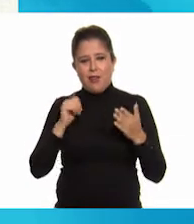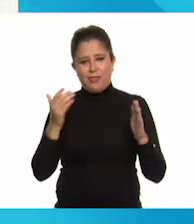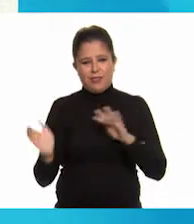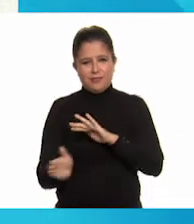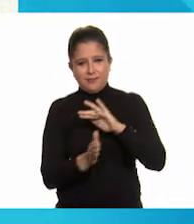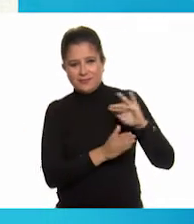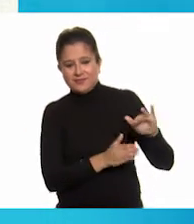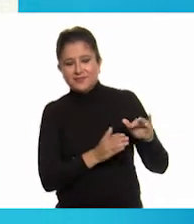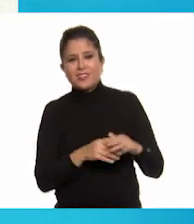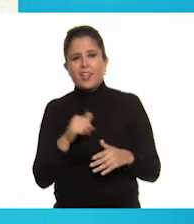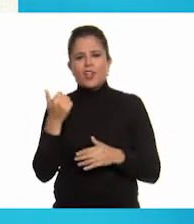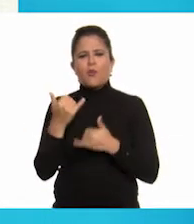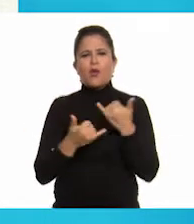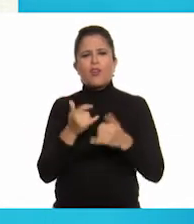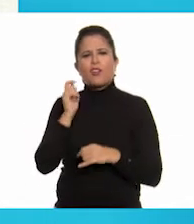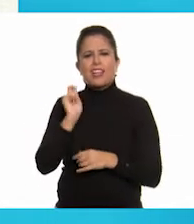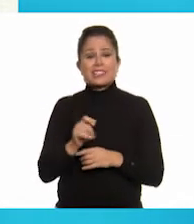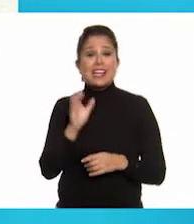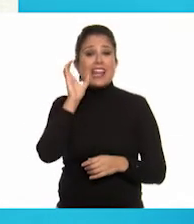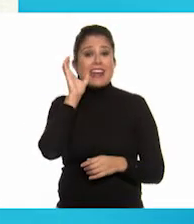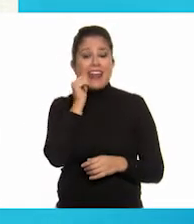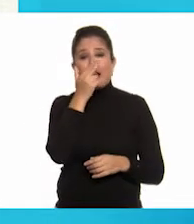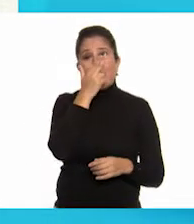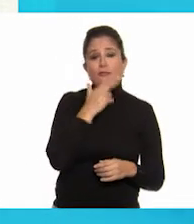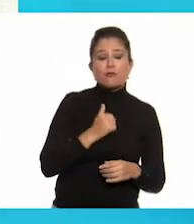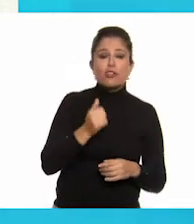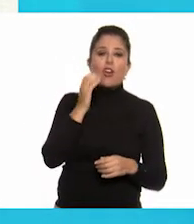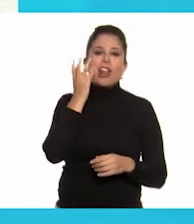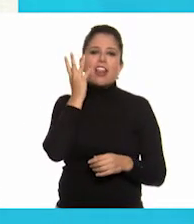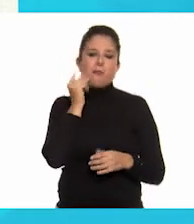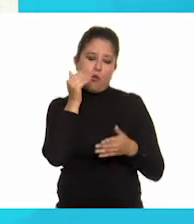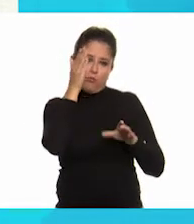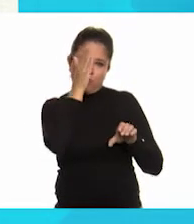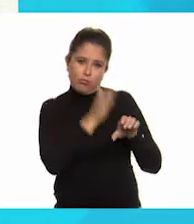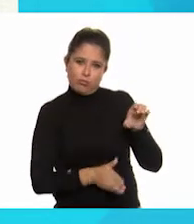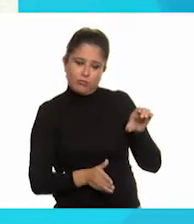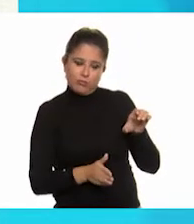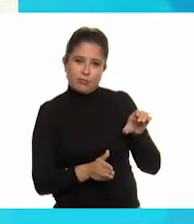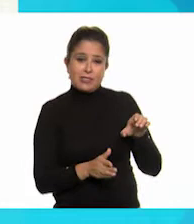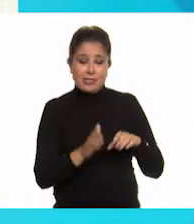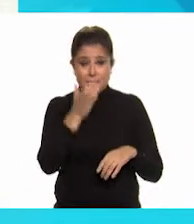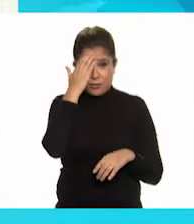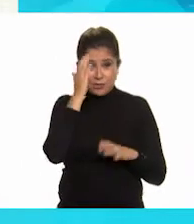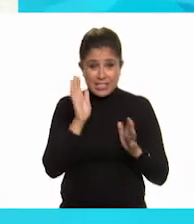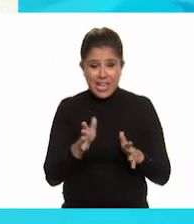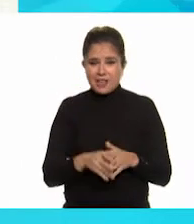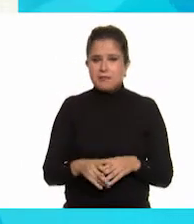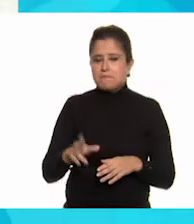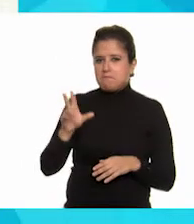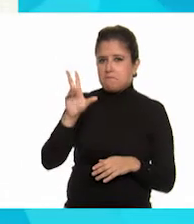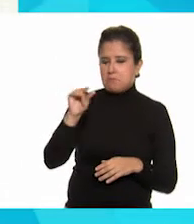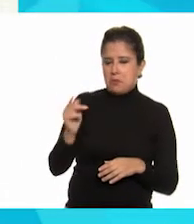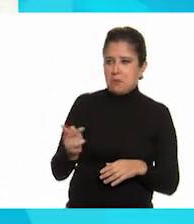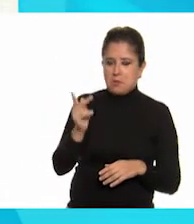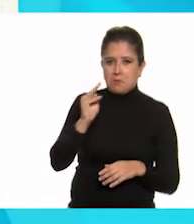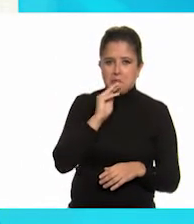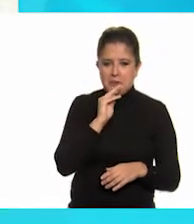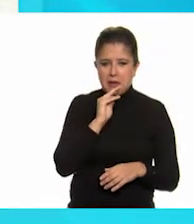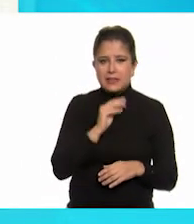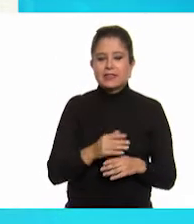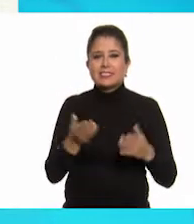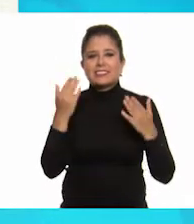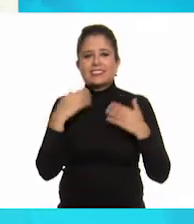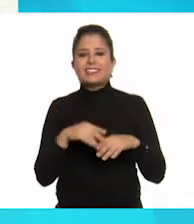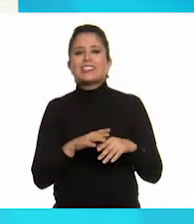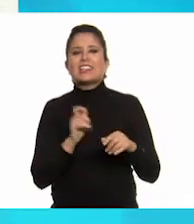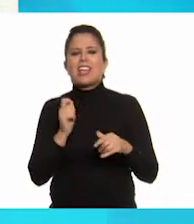¿De qué juego se trata? Naranja dulce, limón partido. ¿Ya lo conocías? No, pregunté a mi mamá. La siguiente.